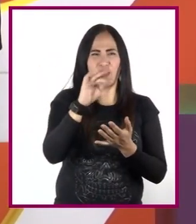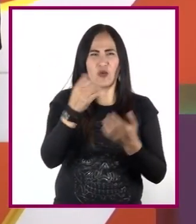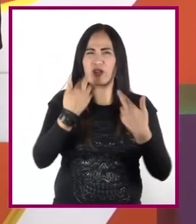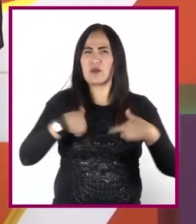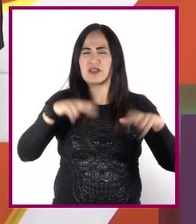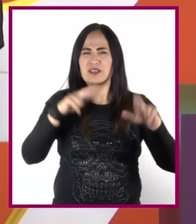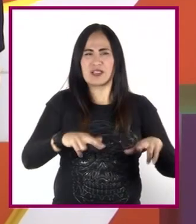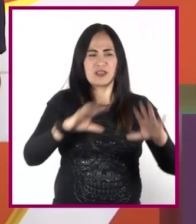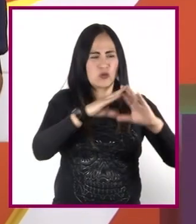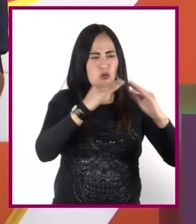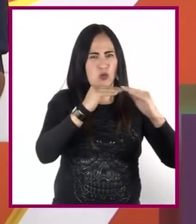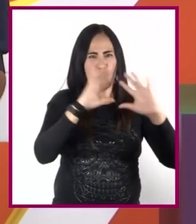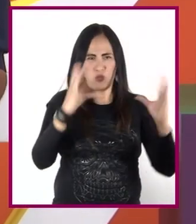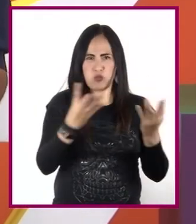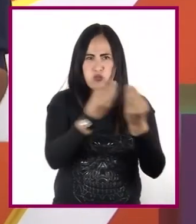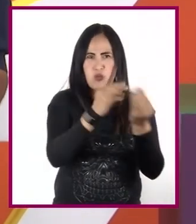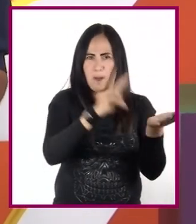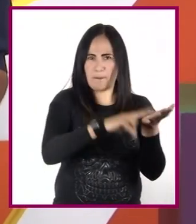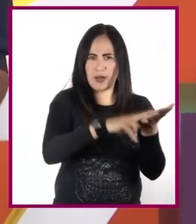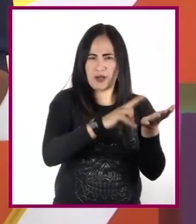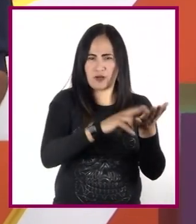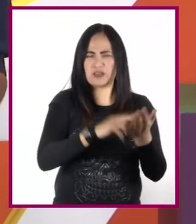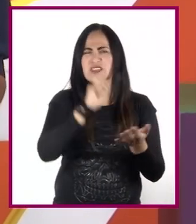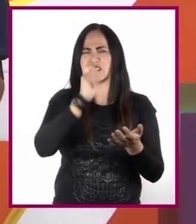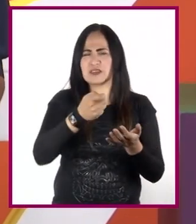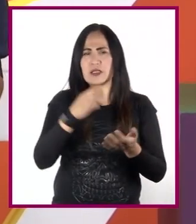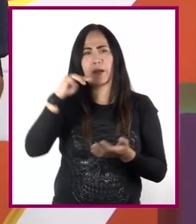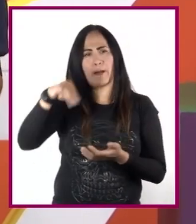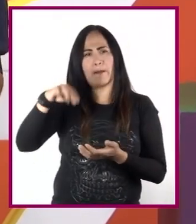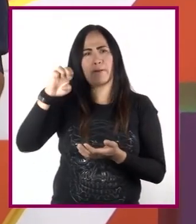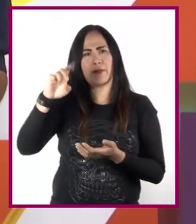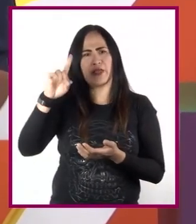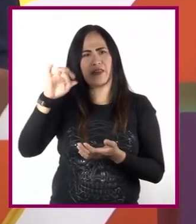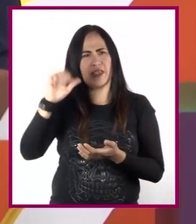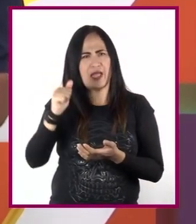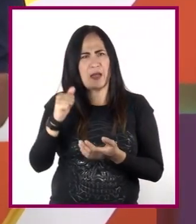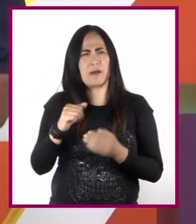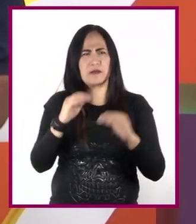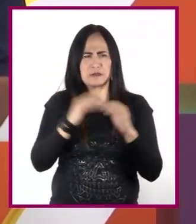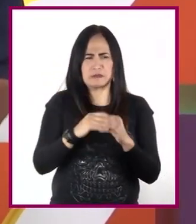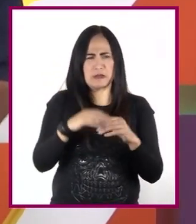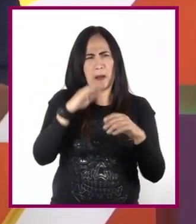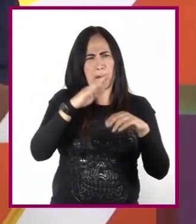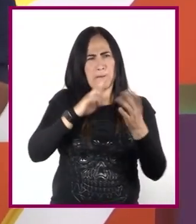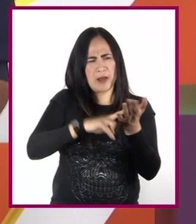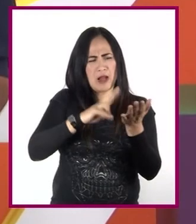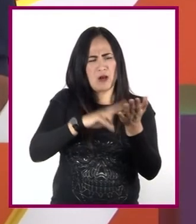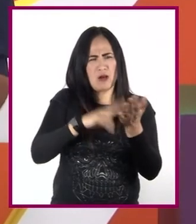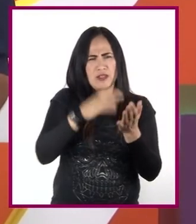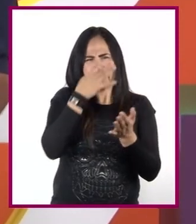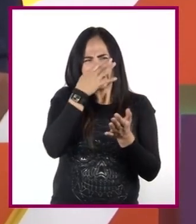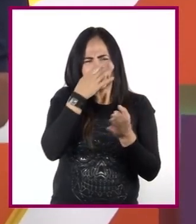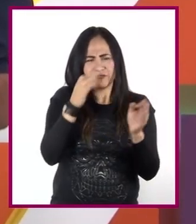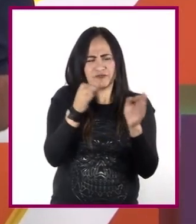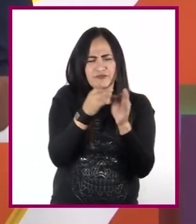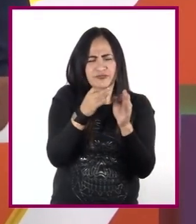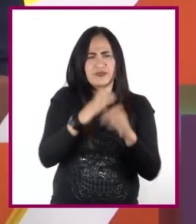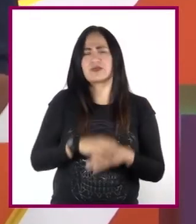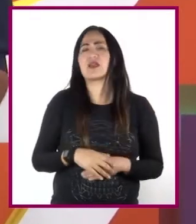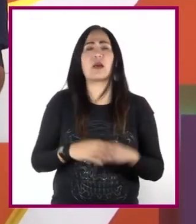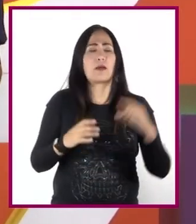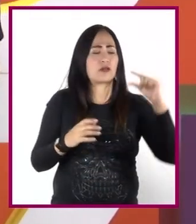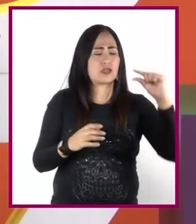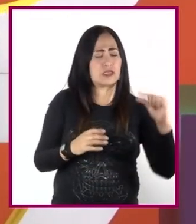de valores. Esto sucede cuando la media es muy cercana a la mayoría de los valores, es decir, cuando el valor